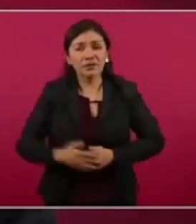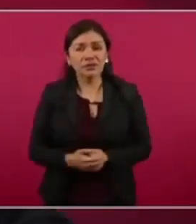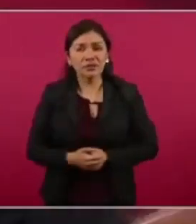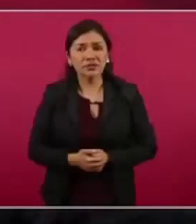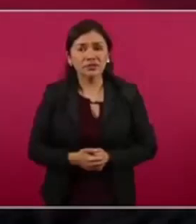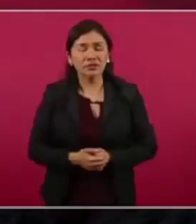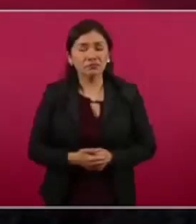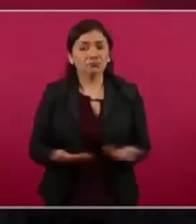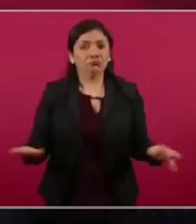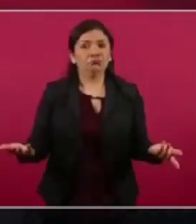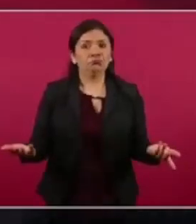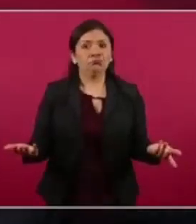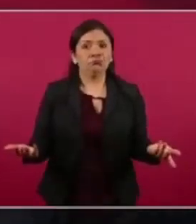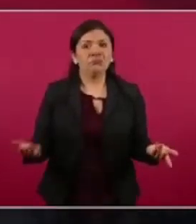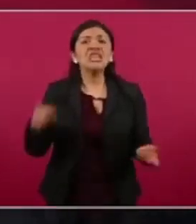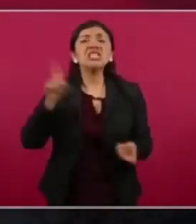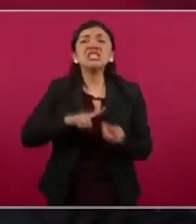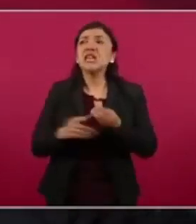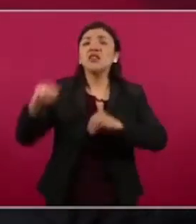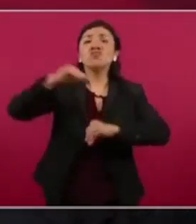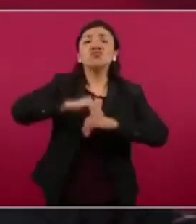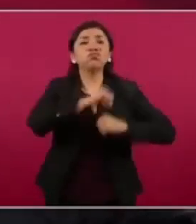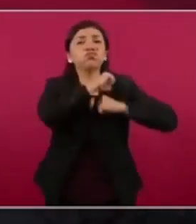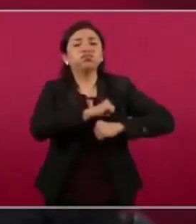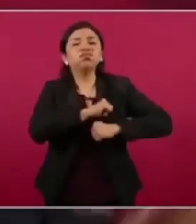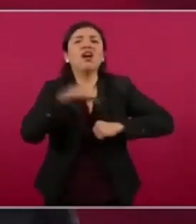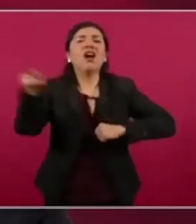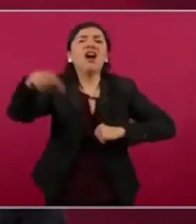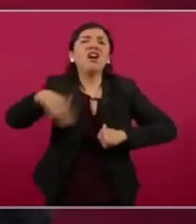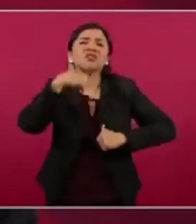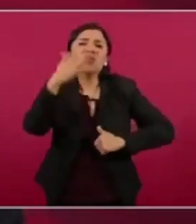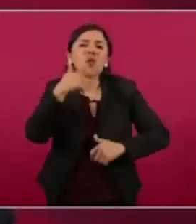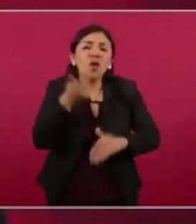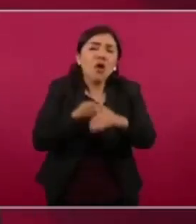Y se van a tener autoridades corruptas.